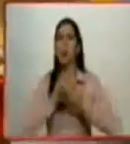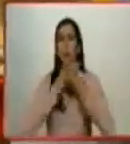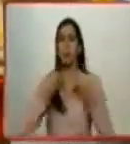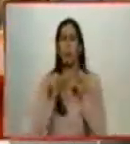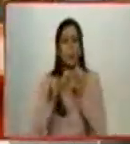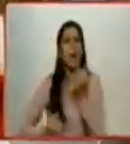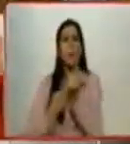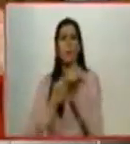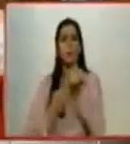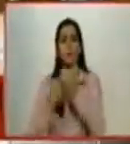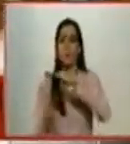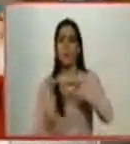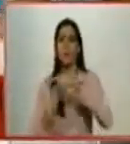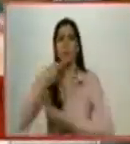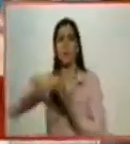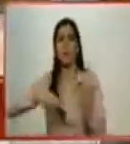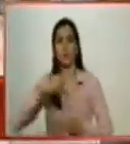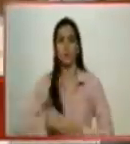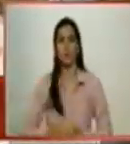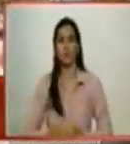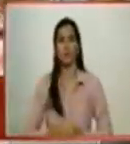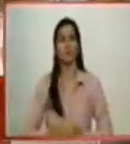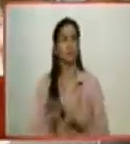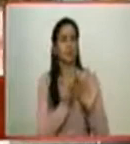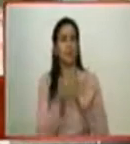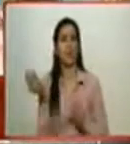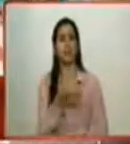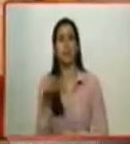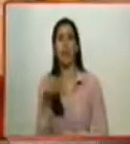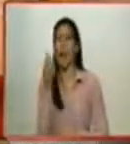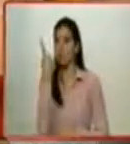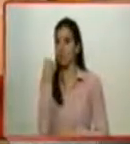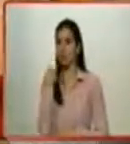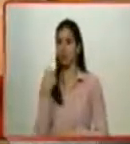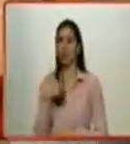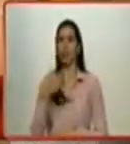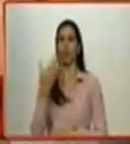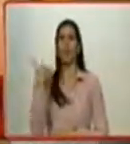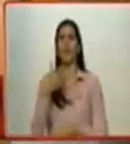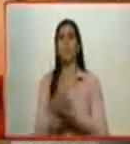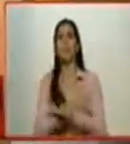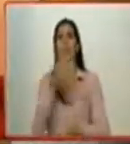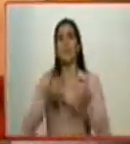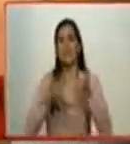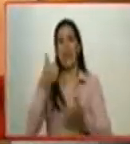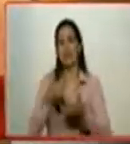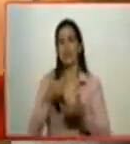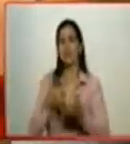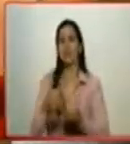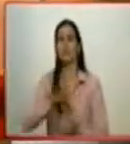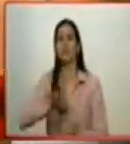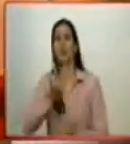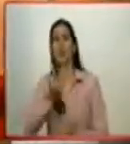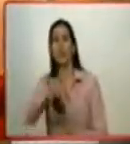seguir apoyando las bases de la revolución en perfecta unidad. Hasta ayer fui precandidata al Partido Socialista Unido de Venezuela por el circuito 2